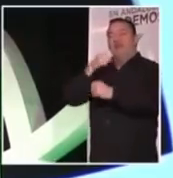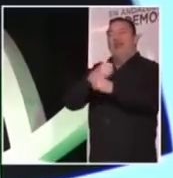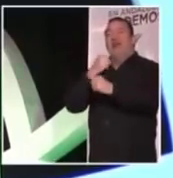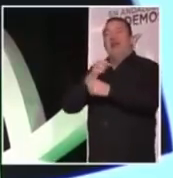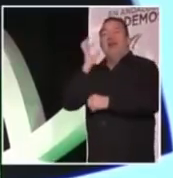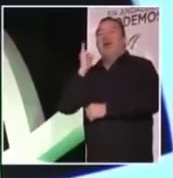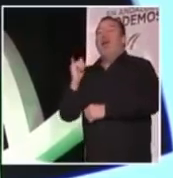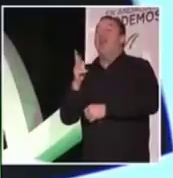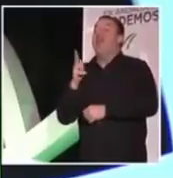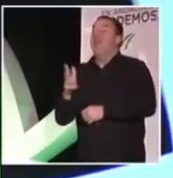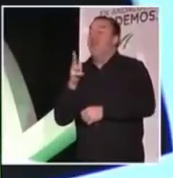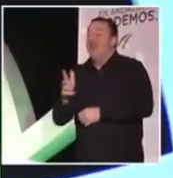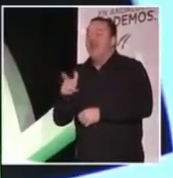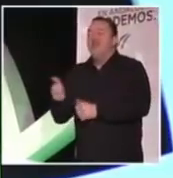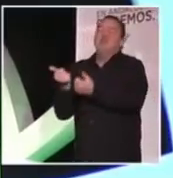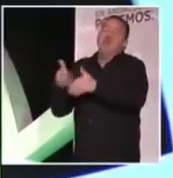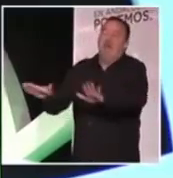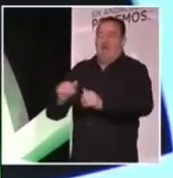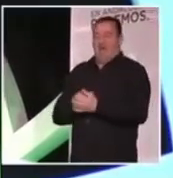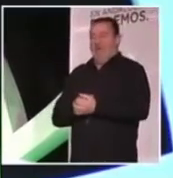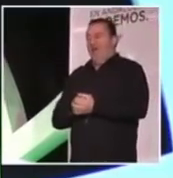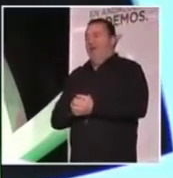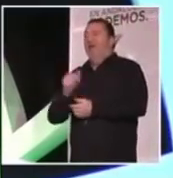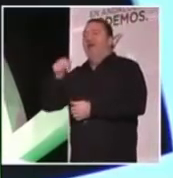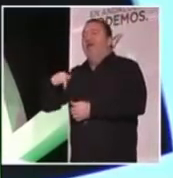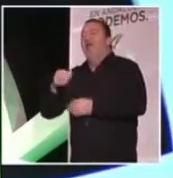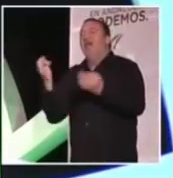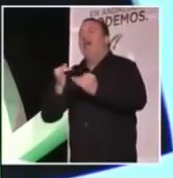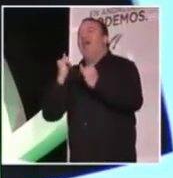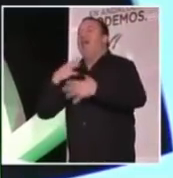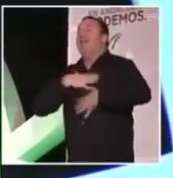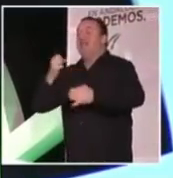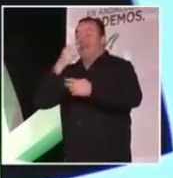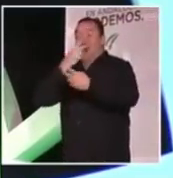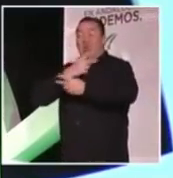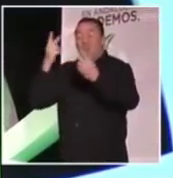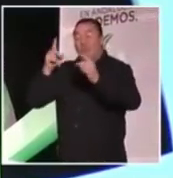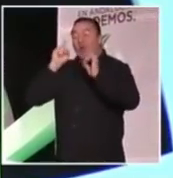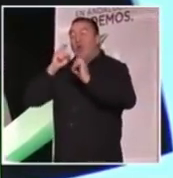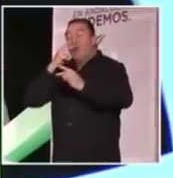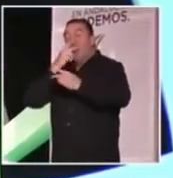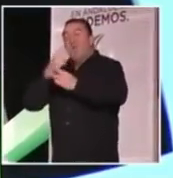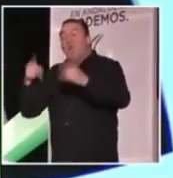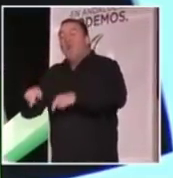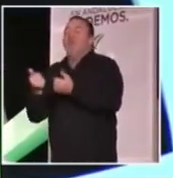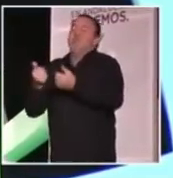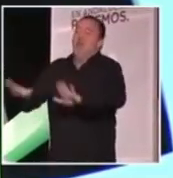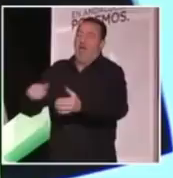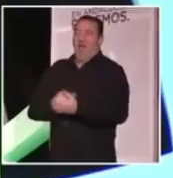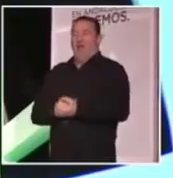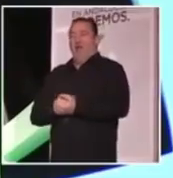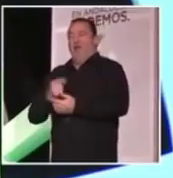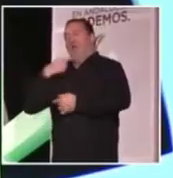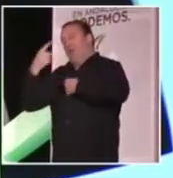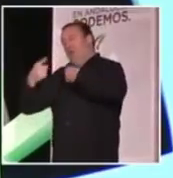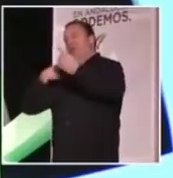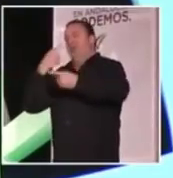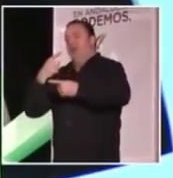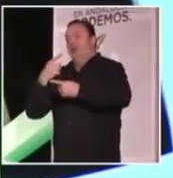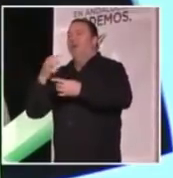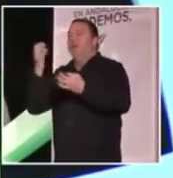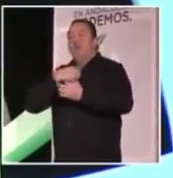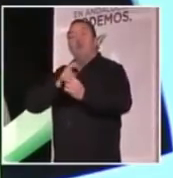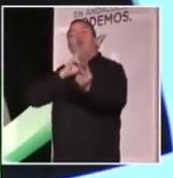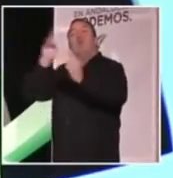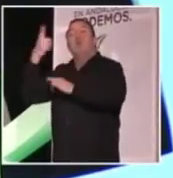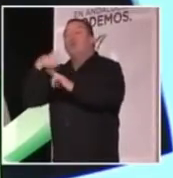trabajadoras tengan derecho está muy mal, que eso de que haya sanidad pública y educación pública está muy mal. Pues hay que decirles